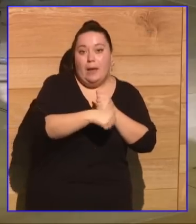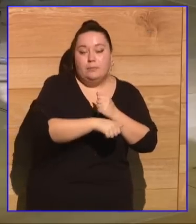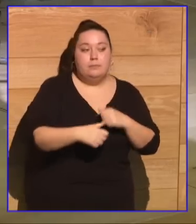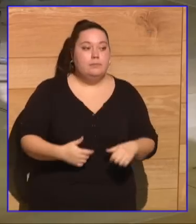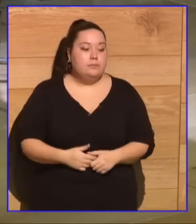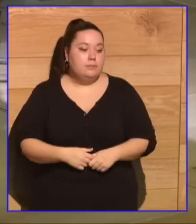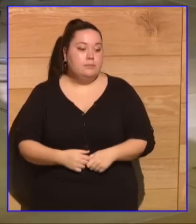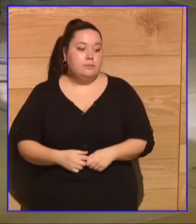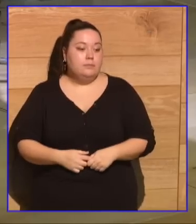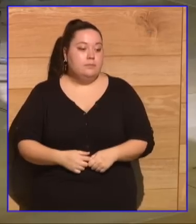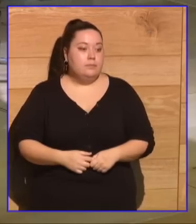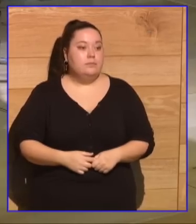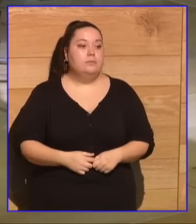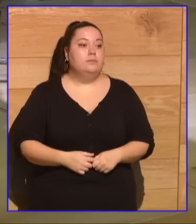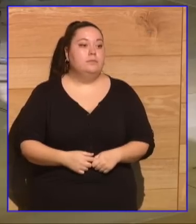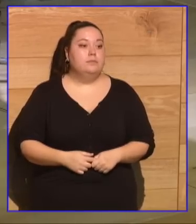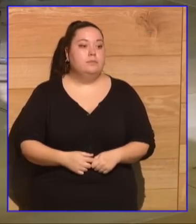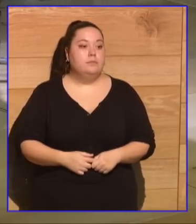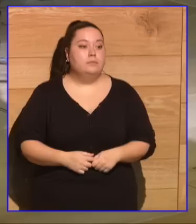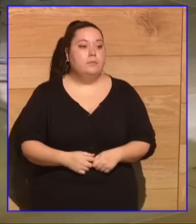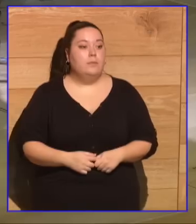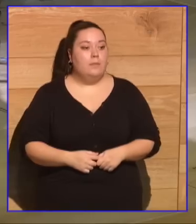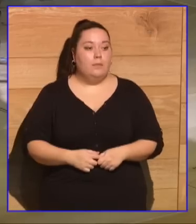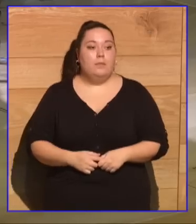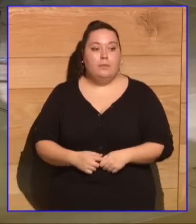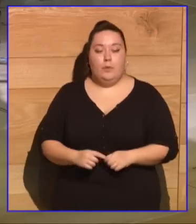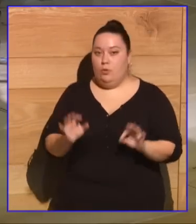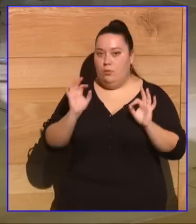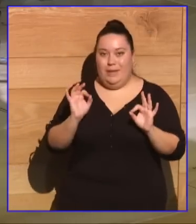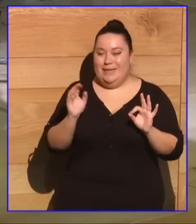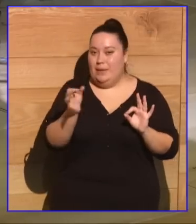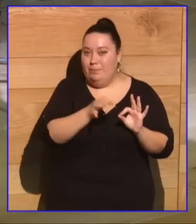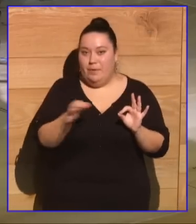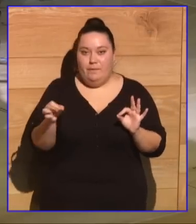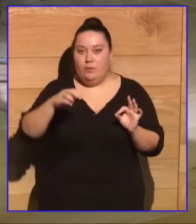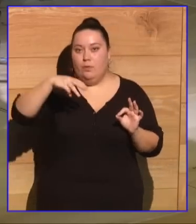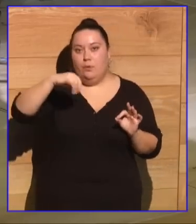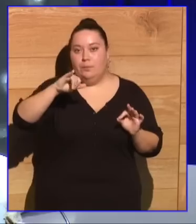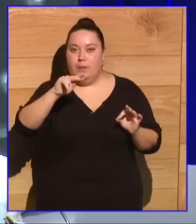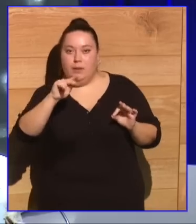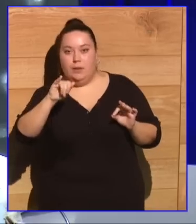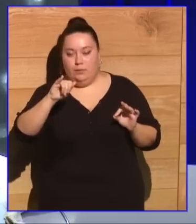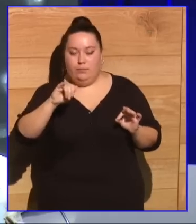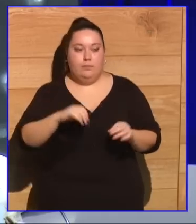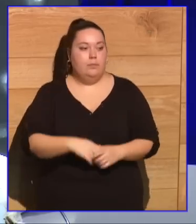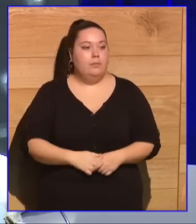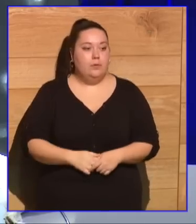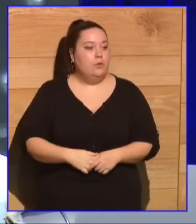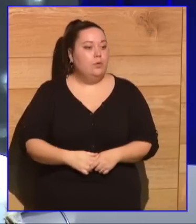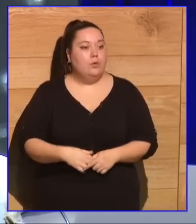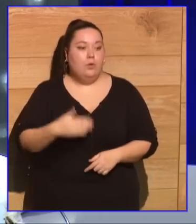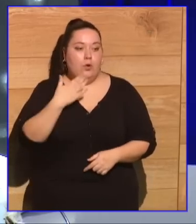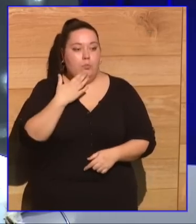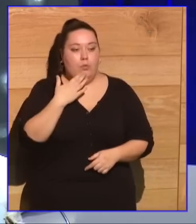digamos que el que está de niriano es Mickey Rourke. Como algo así, como una especie de heredero de